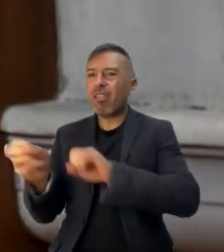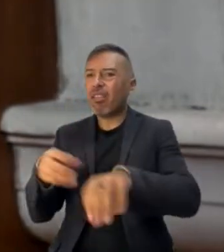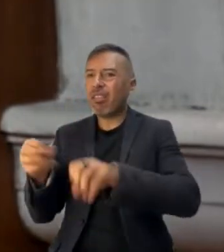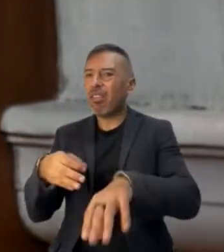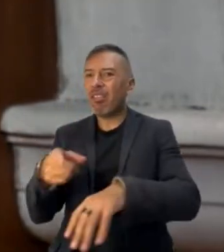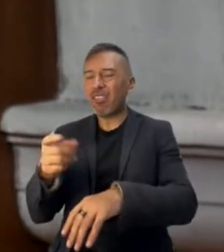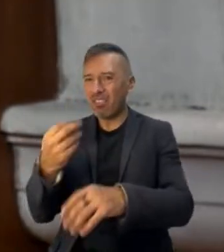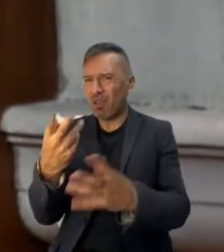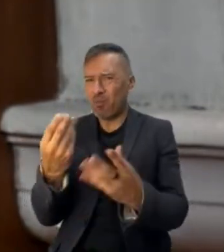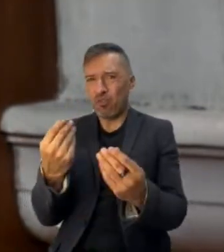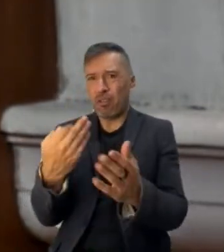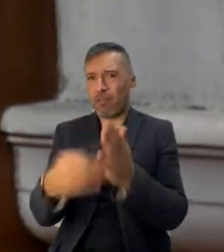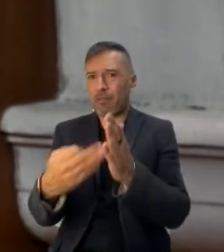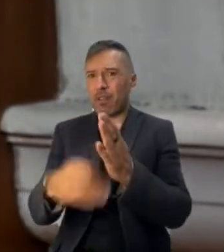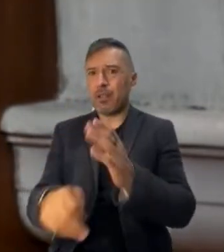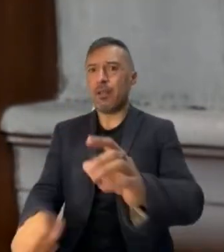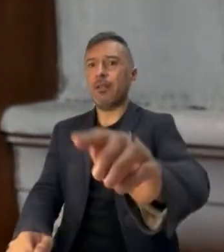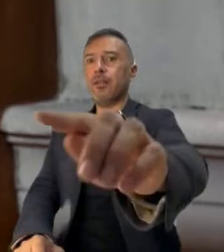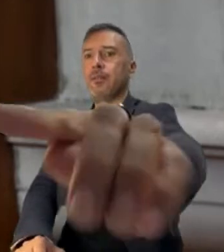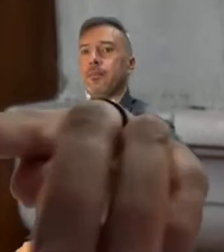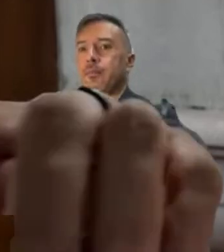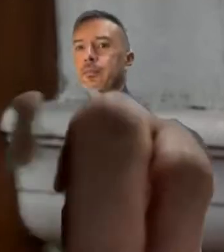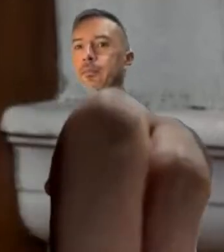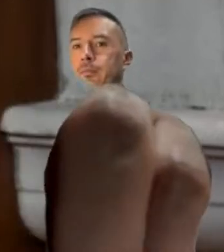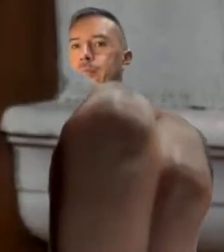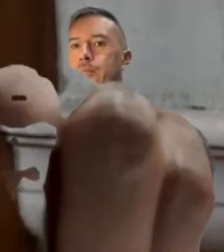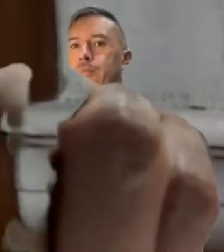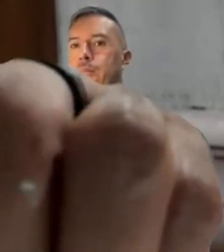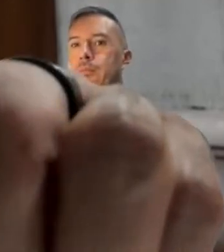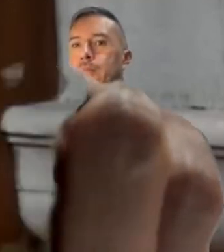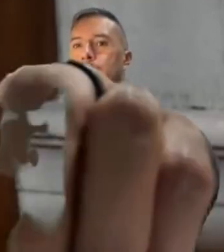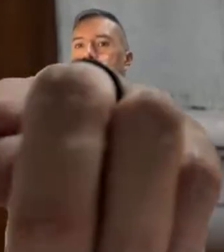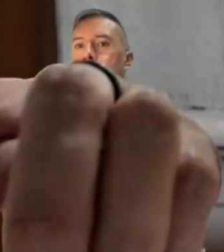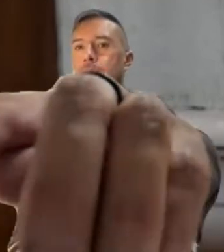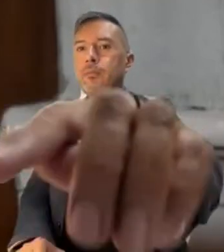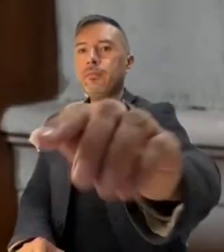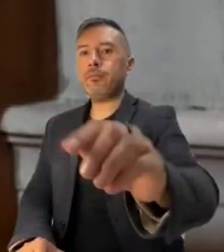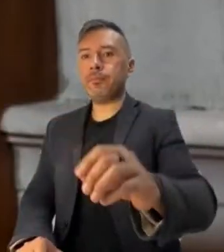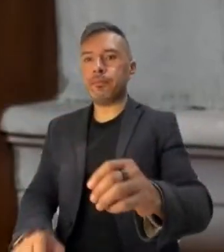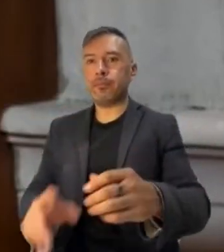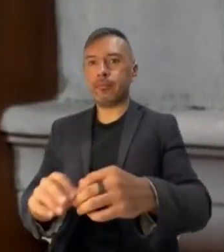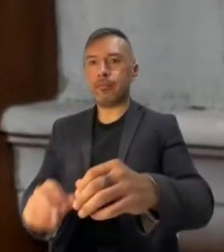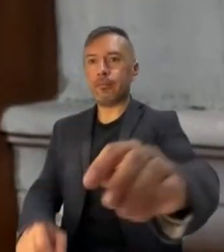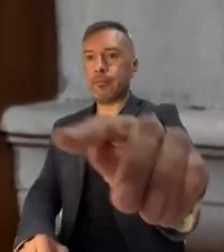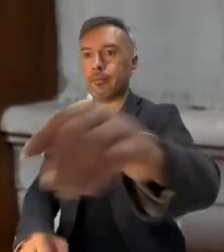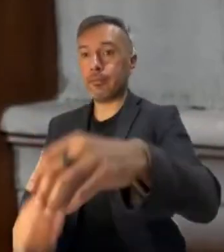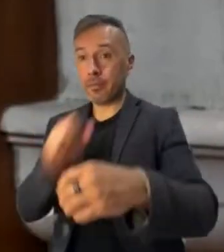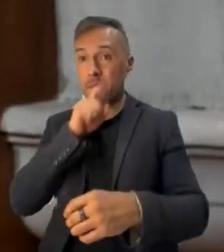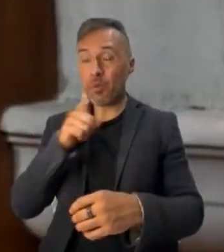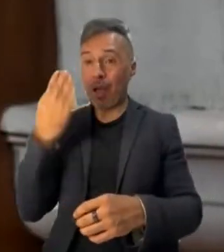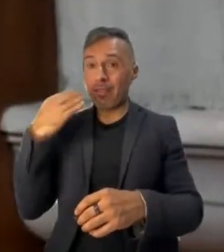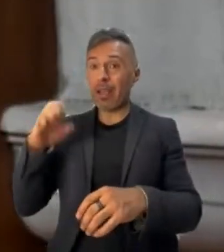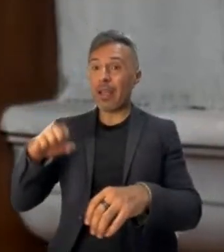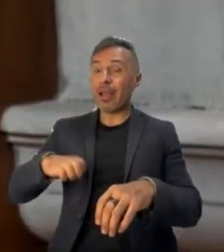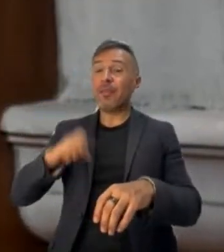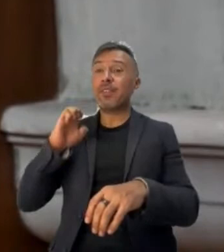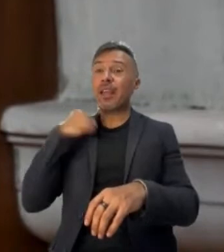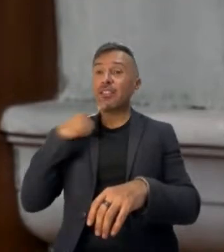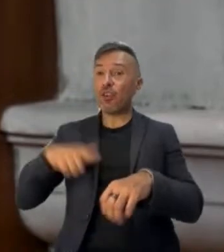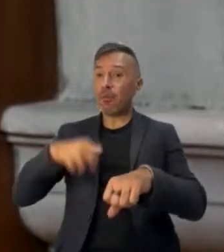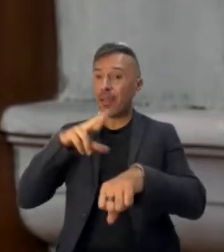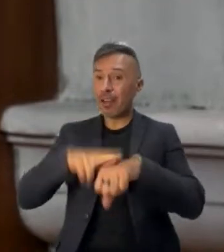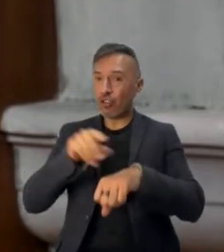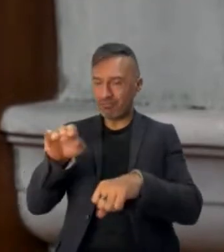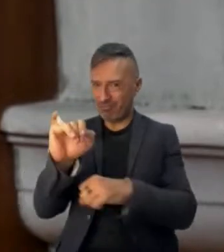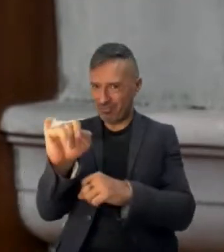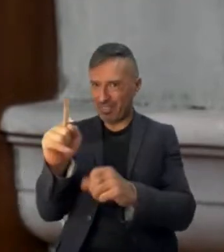concluimos. Por supuesto que le faltó al anterior gobernador. Se quedó corto desde la